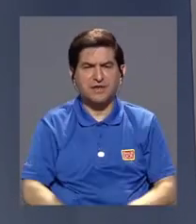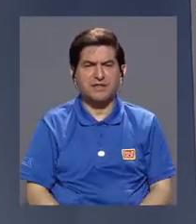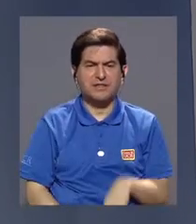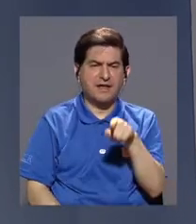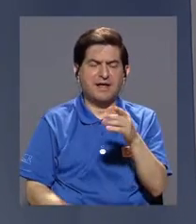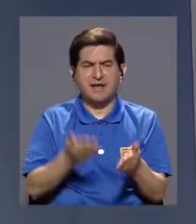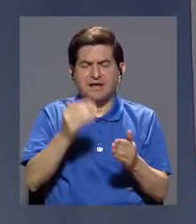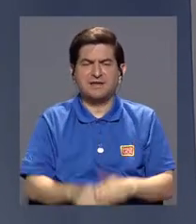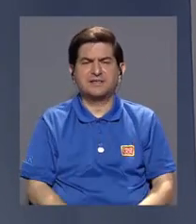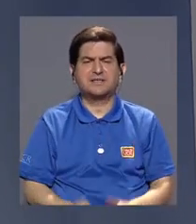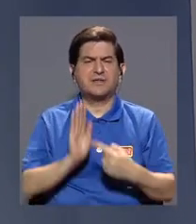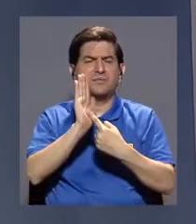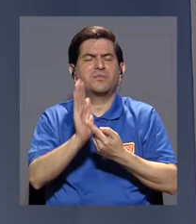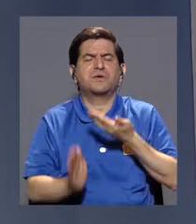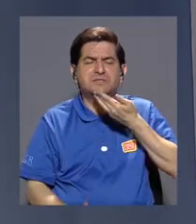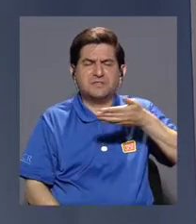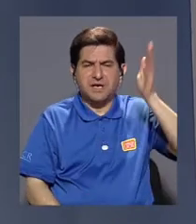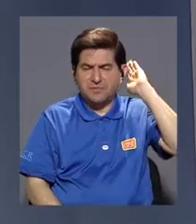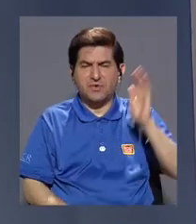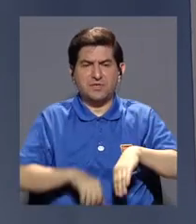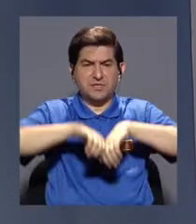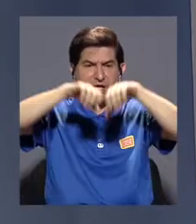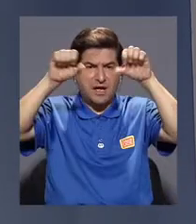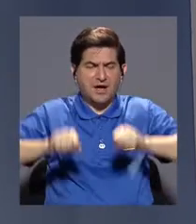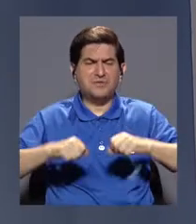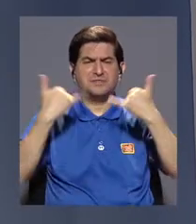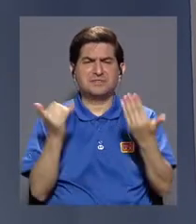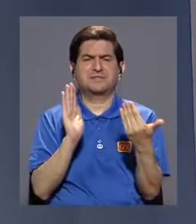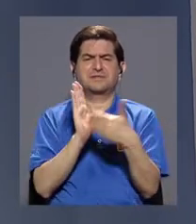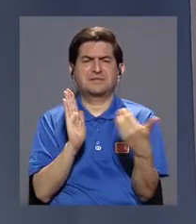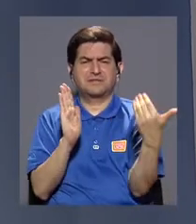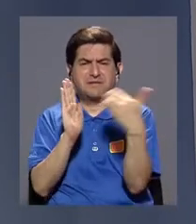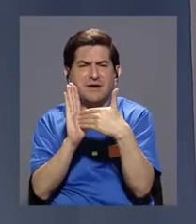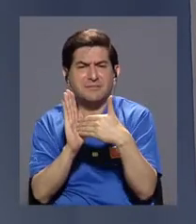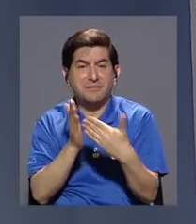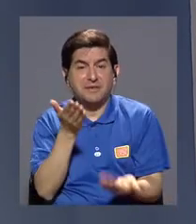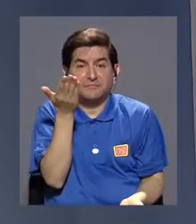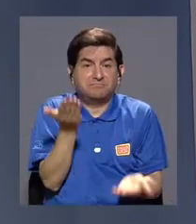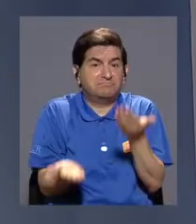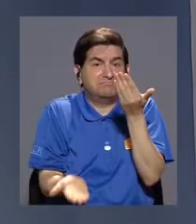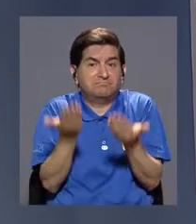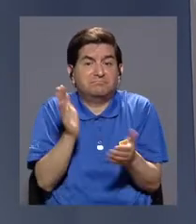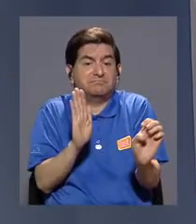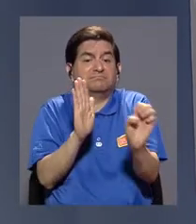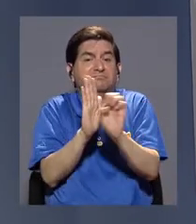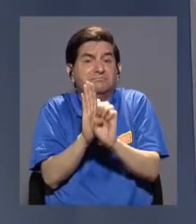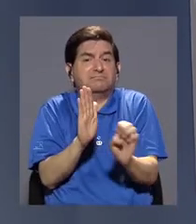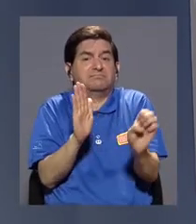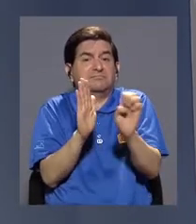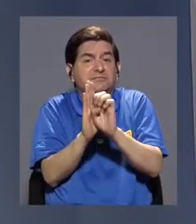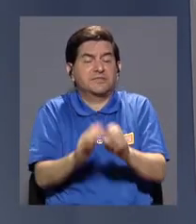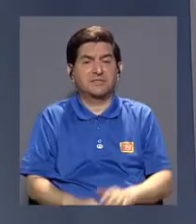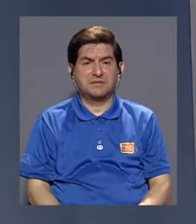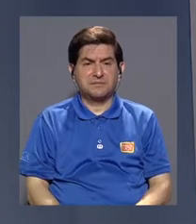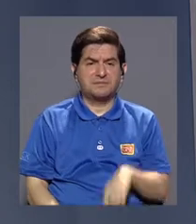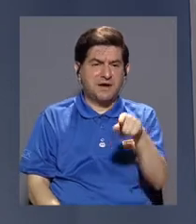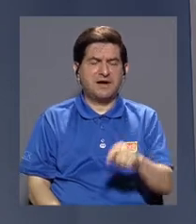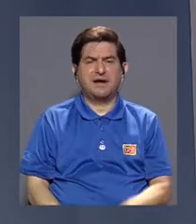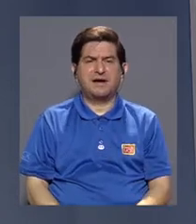mueca hipócrita a un ecosistema ya muy afectado, y que pudiésemos poner como ejemplo